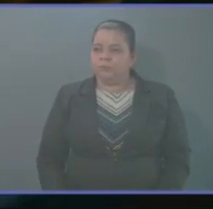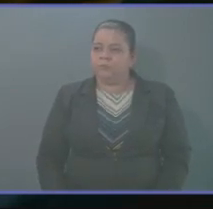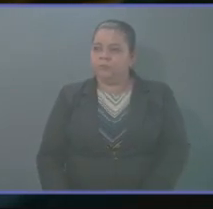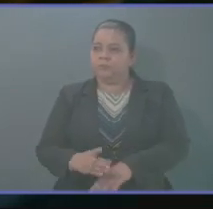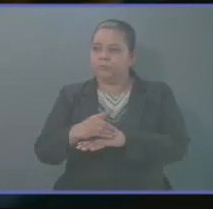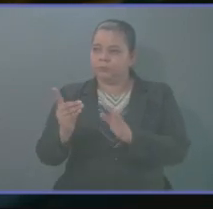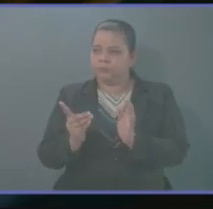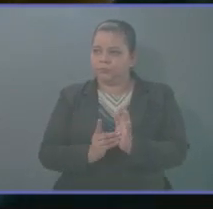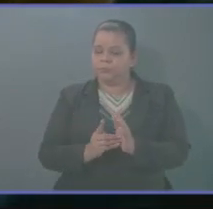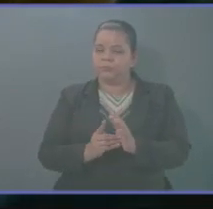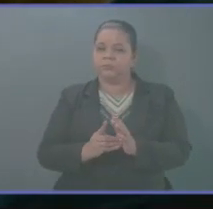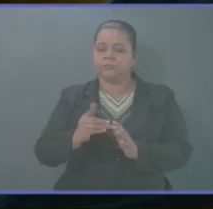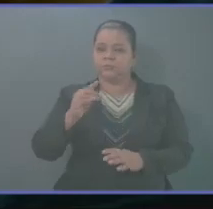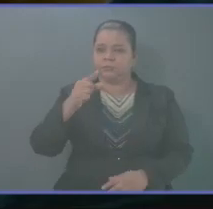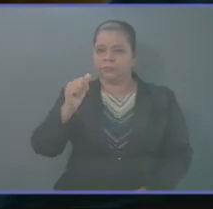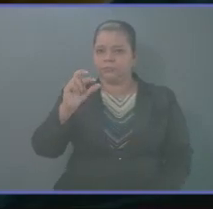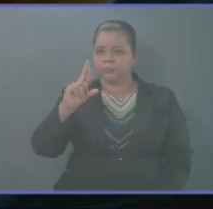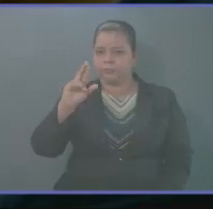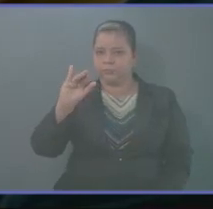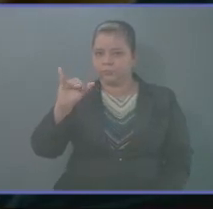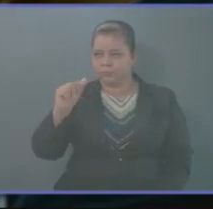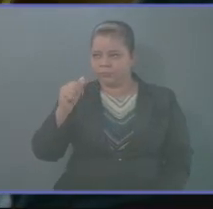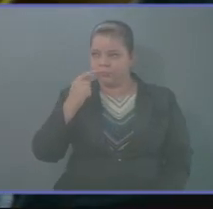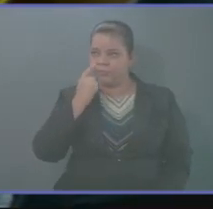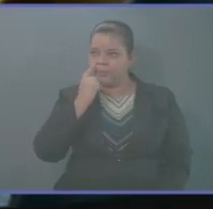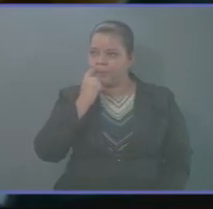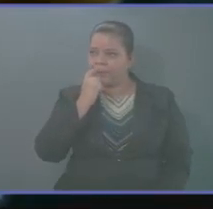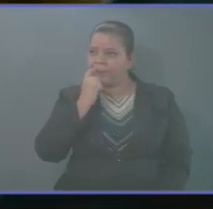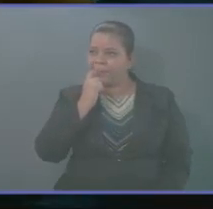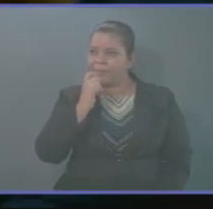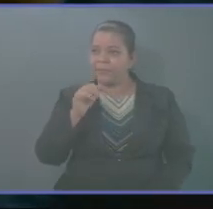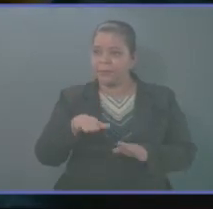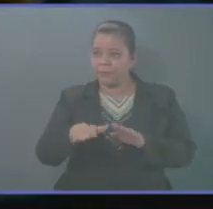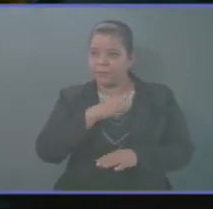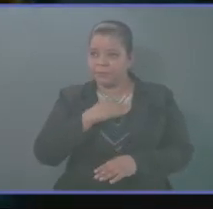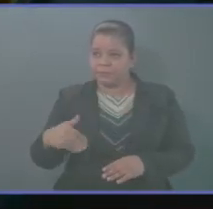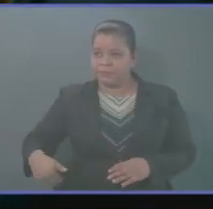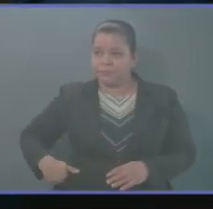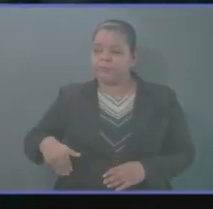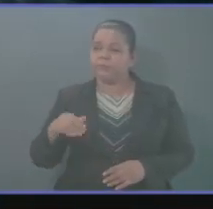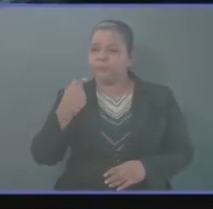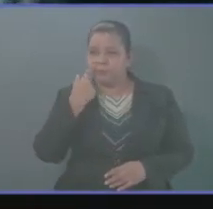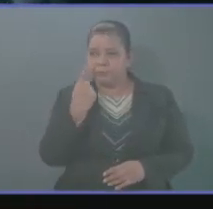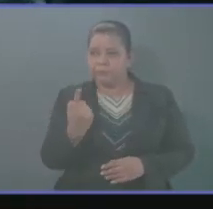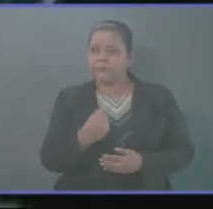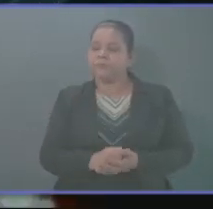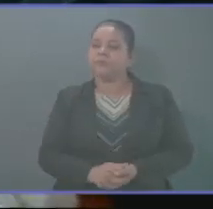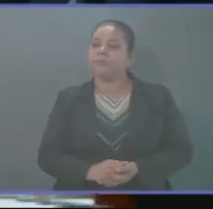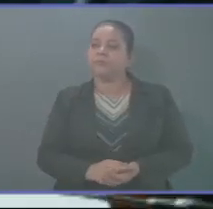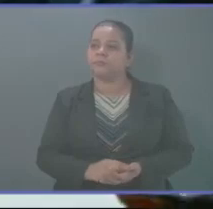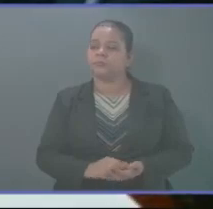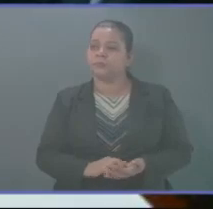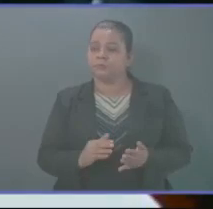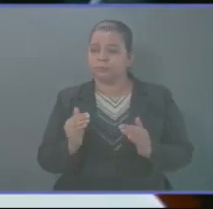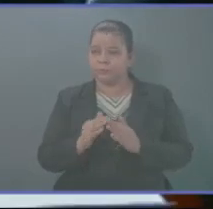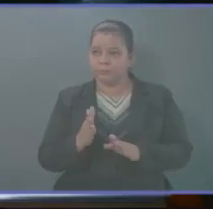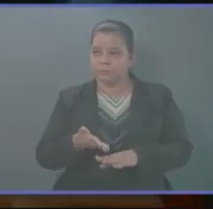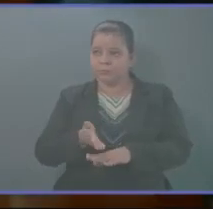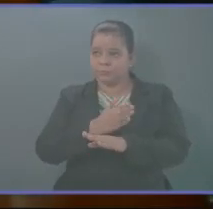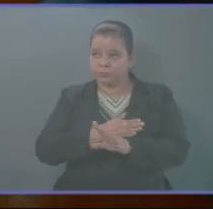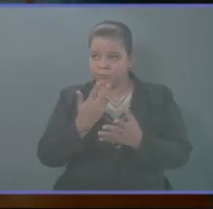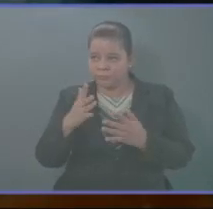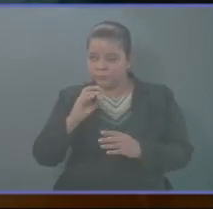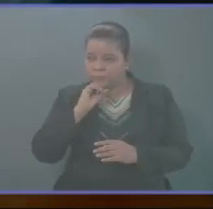Diputada Esmeralda García, tiene la palabra. Gracias, Presidenta. Fíjese que tal como leyó el petitorio